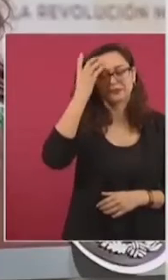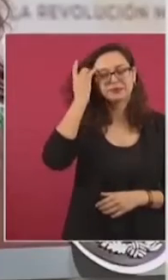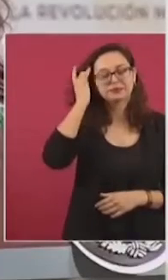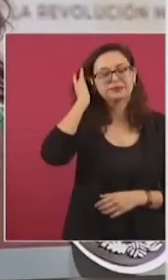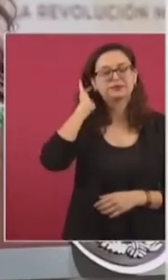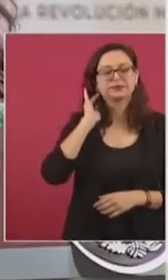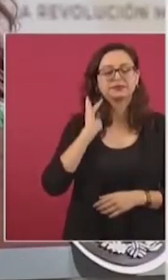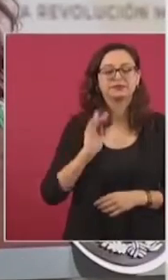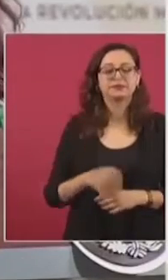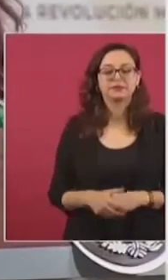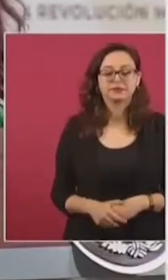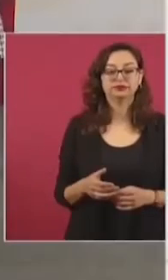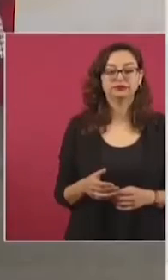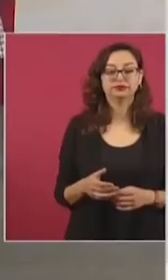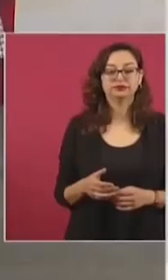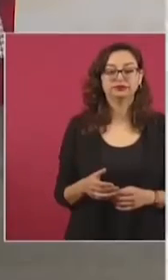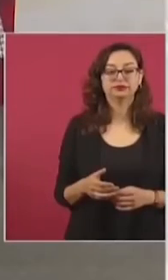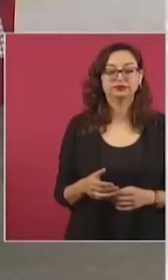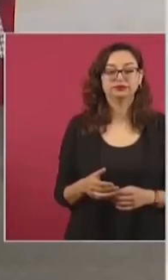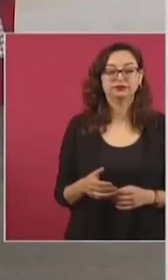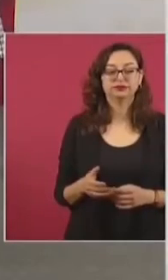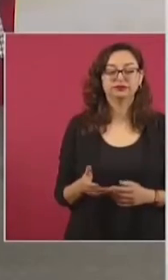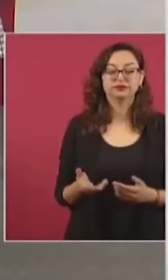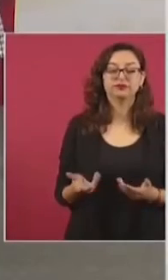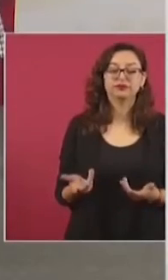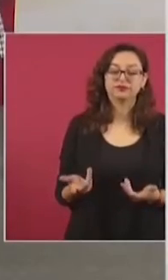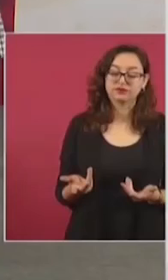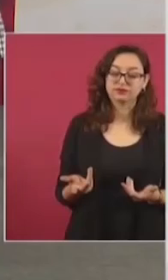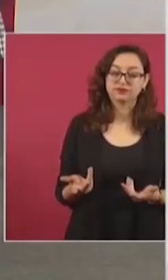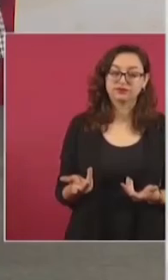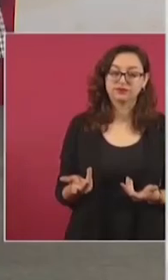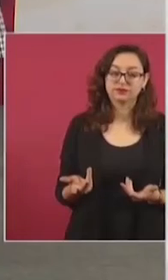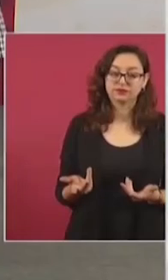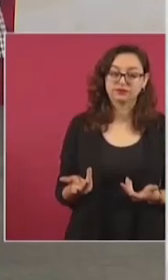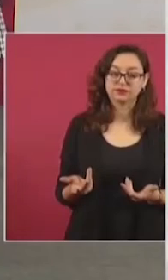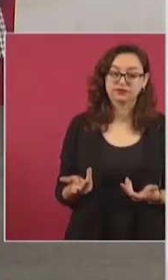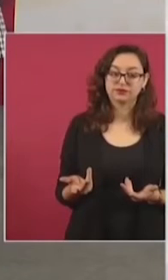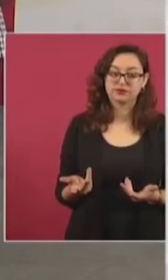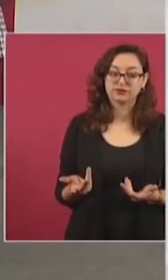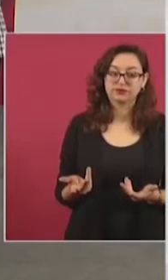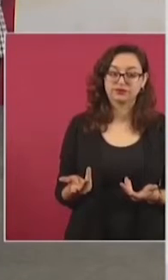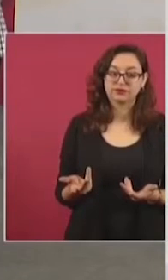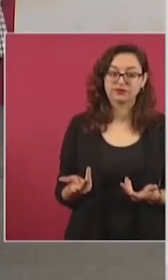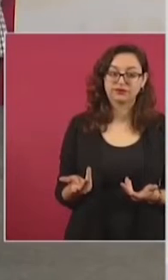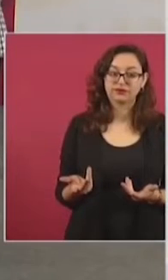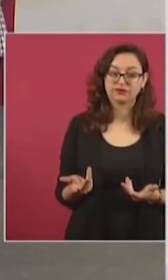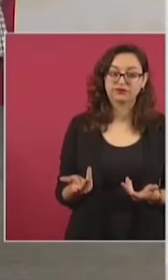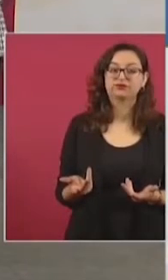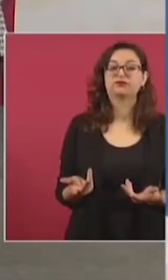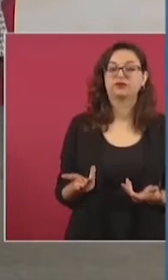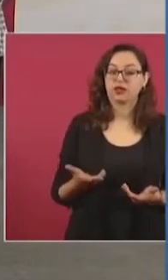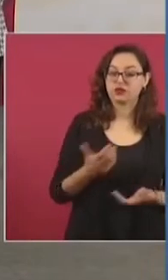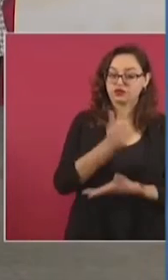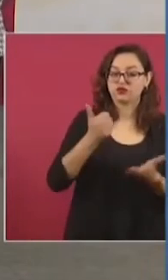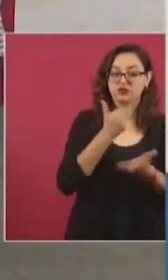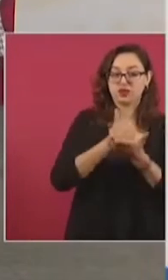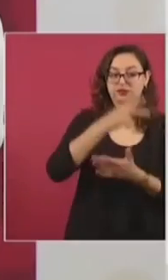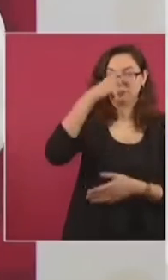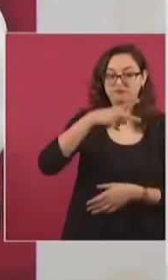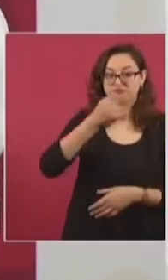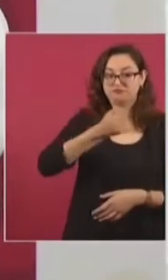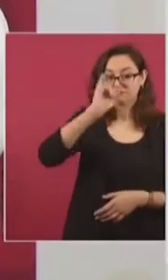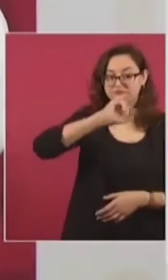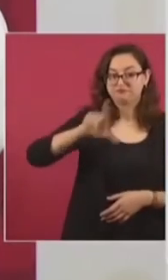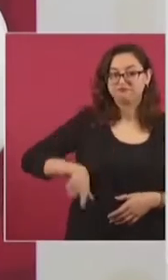víctor sí un poquito abocado a lo que es el principio de peter si mal no recuerdo no es el principio que dice que no necesariamente